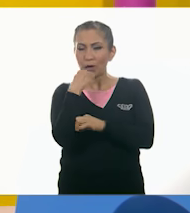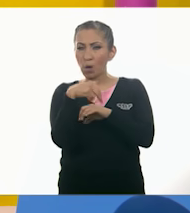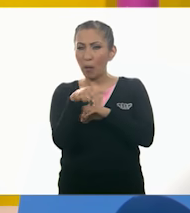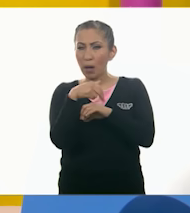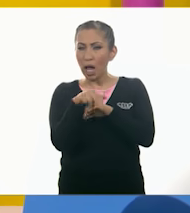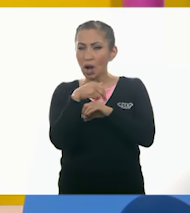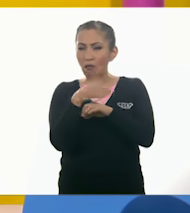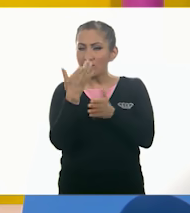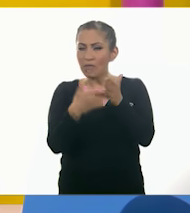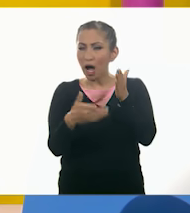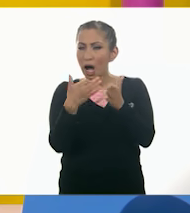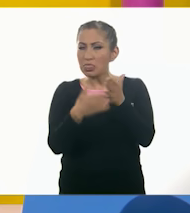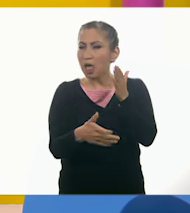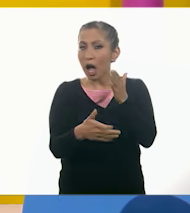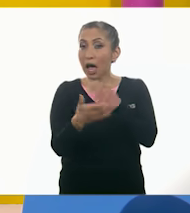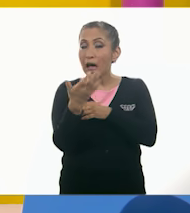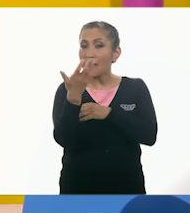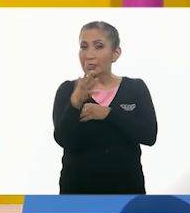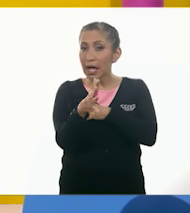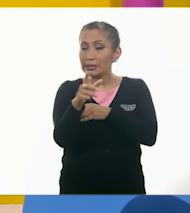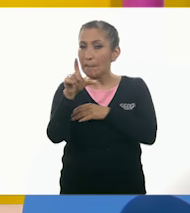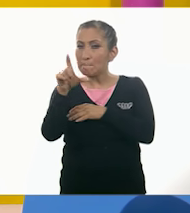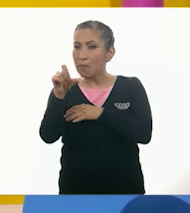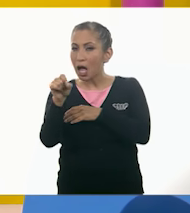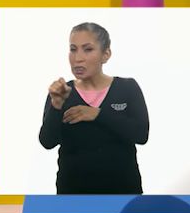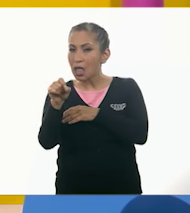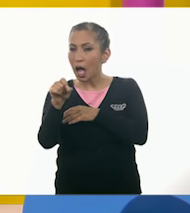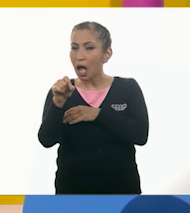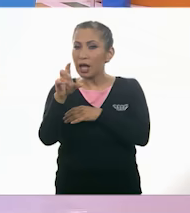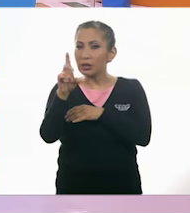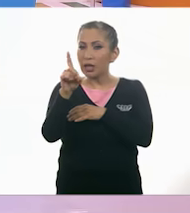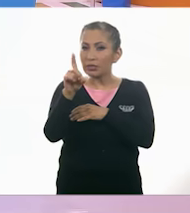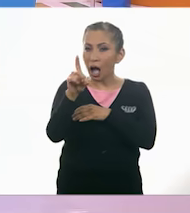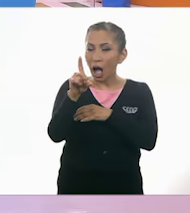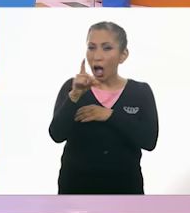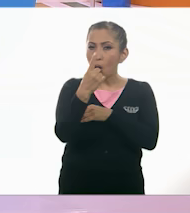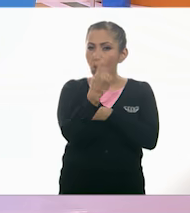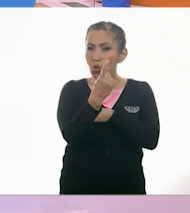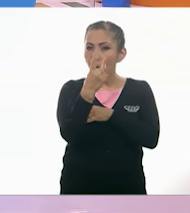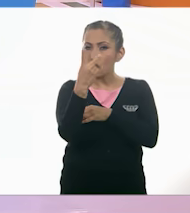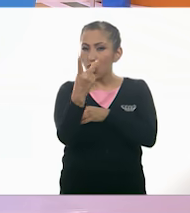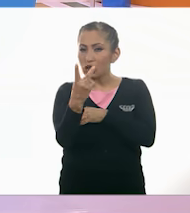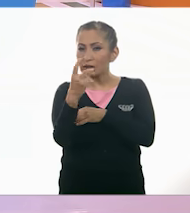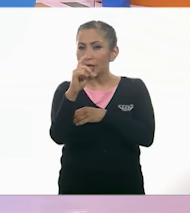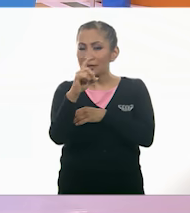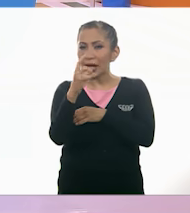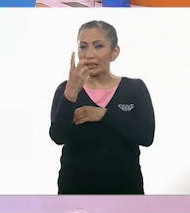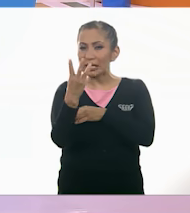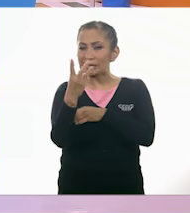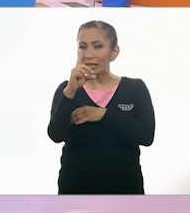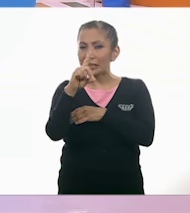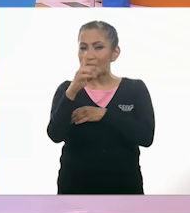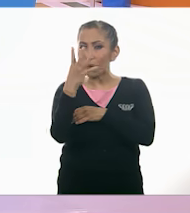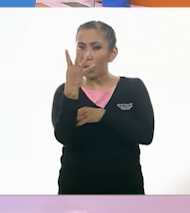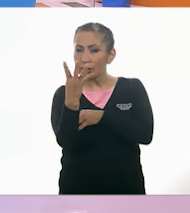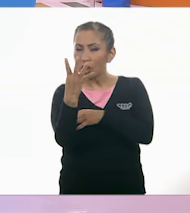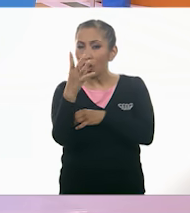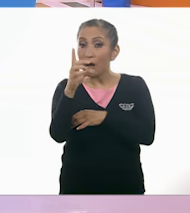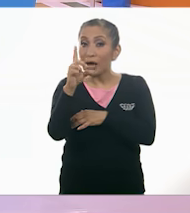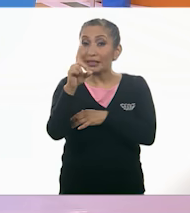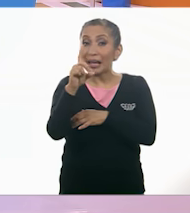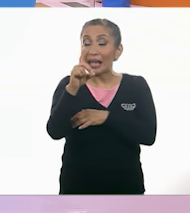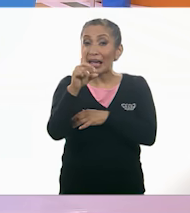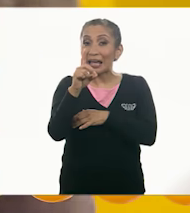número secreto es 10, 20, 30, 31, 32, 33,